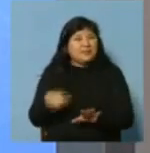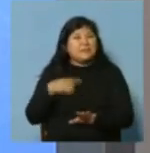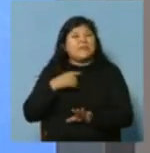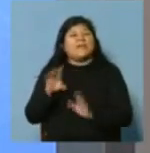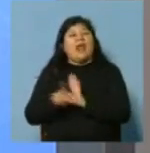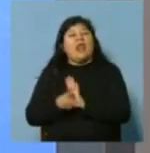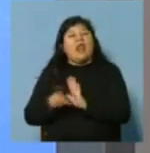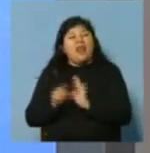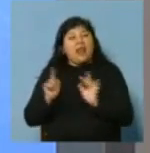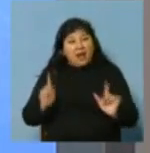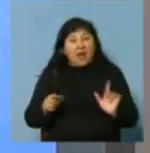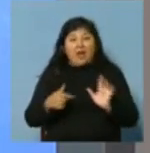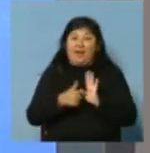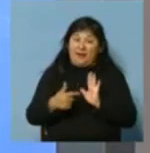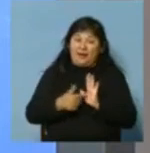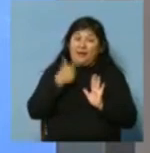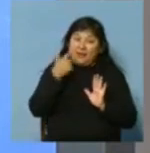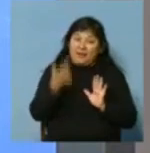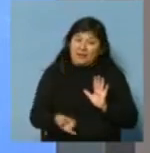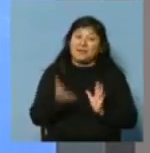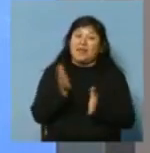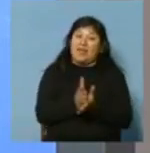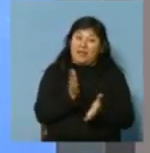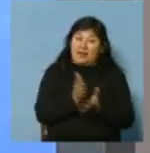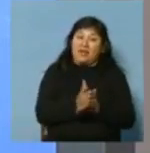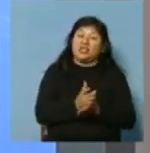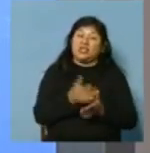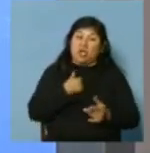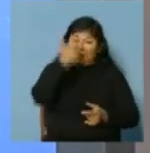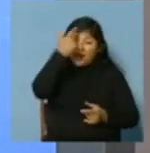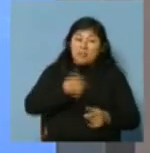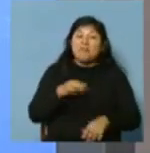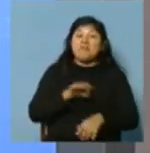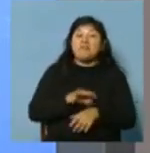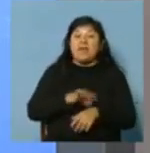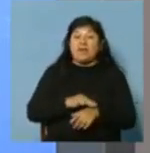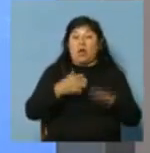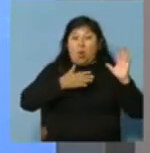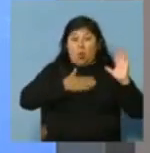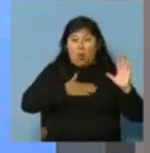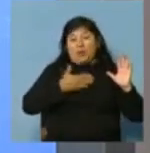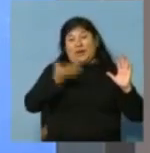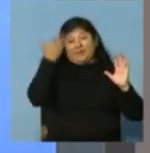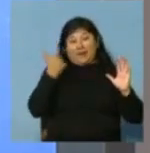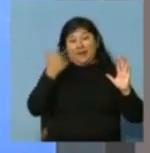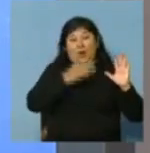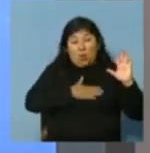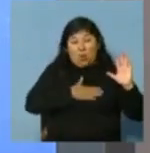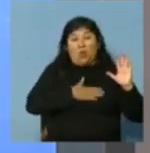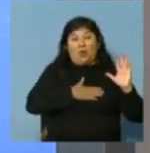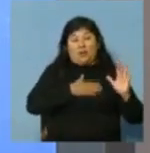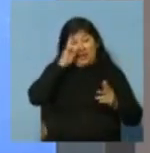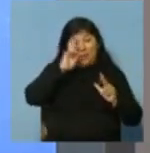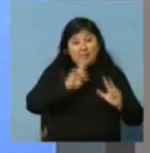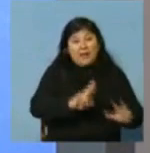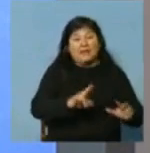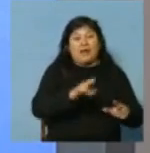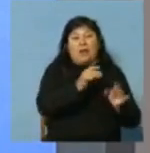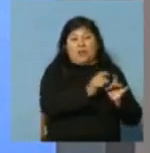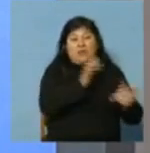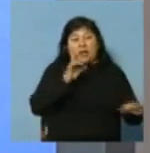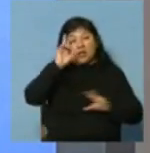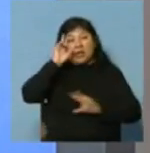desde el derecho si no es una cuestión de temperamento hipocrático que nosotros hemos hecho donde hemos jugado así como respetar al colega